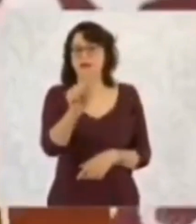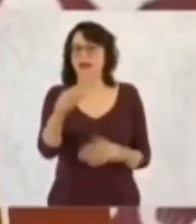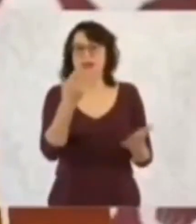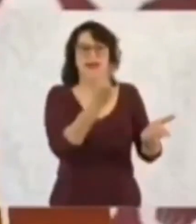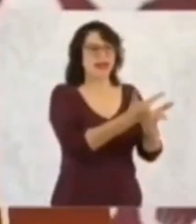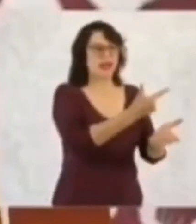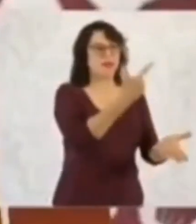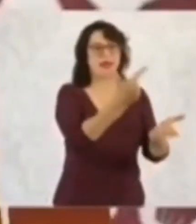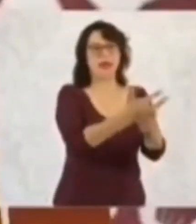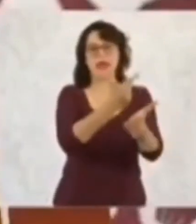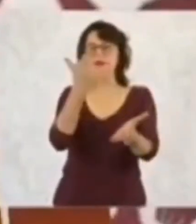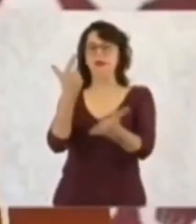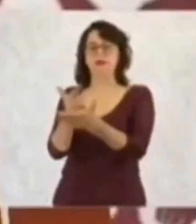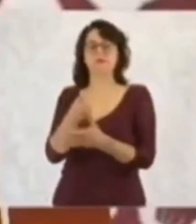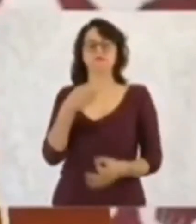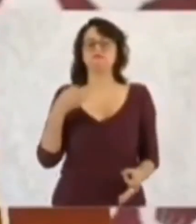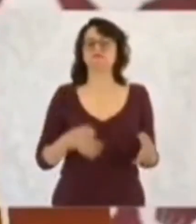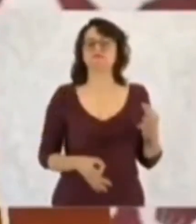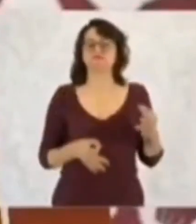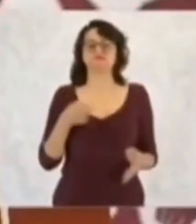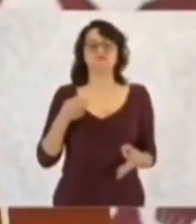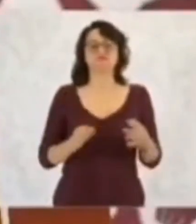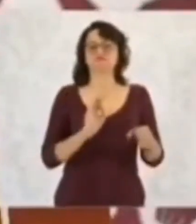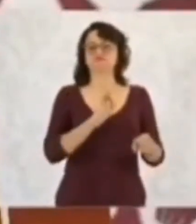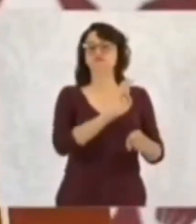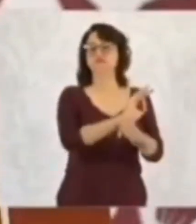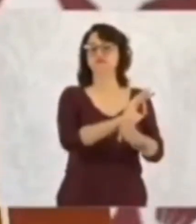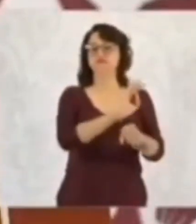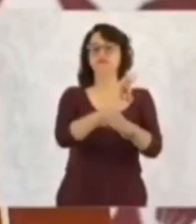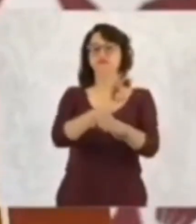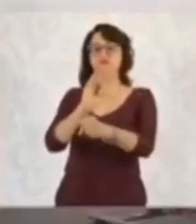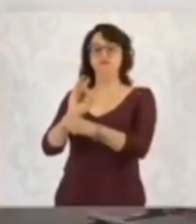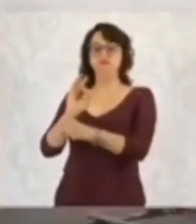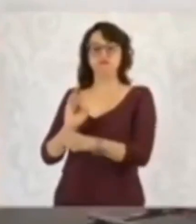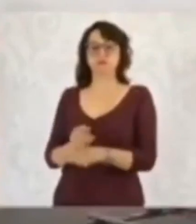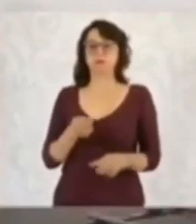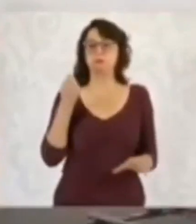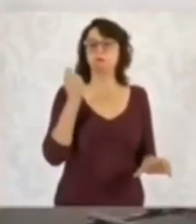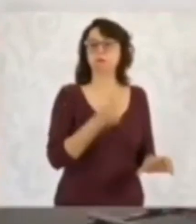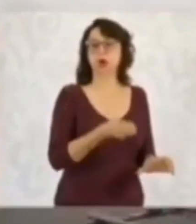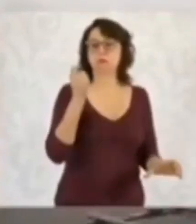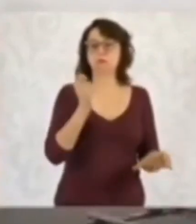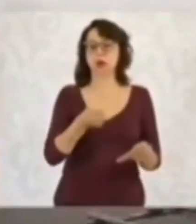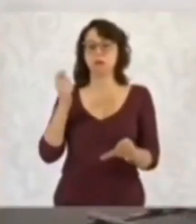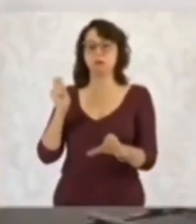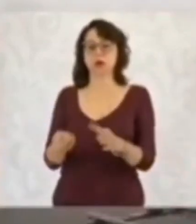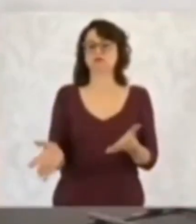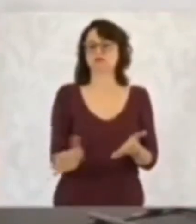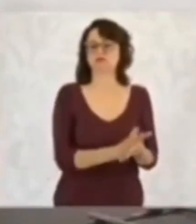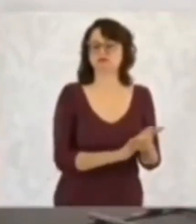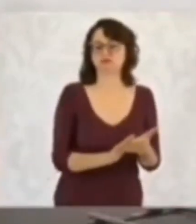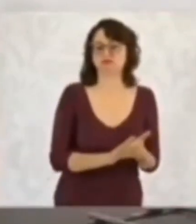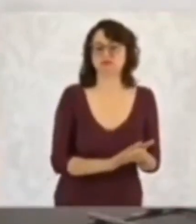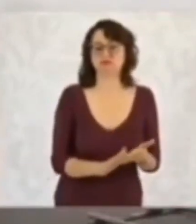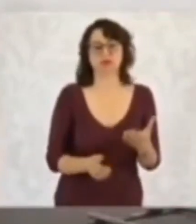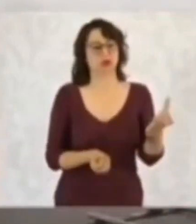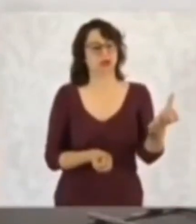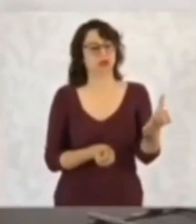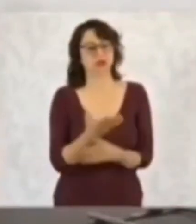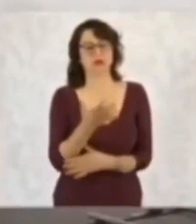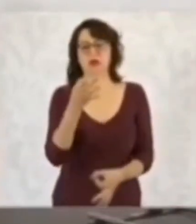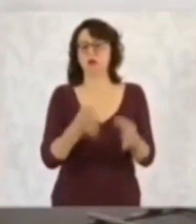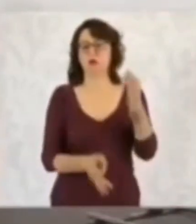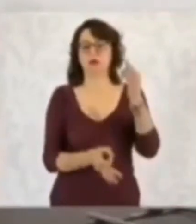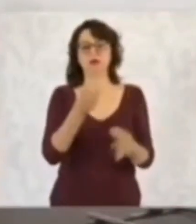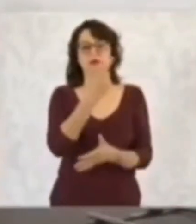violencia, diversos juzgadores emitieron órdenes para que obtuvieran su libertad mediante sentencias absolutorias, auto de libertad y no vinculación a